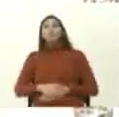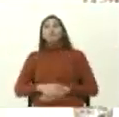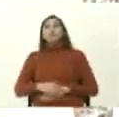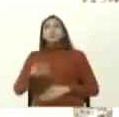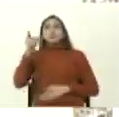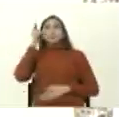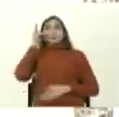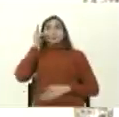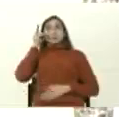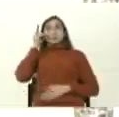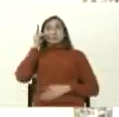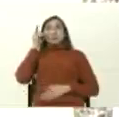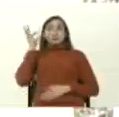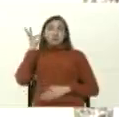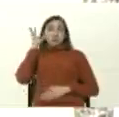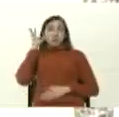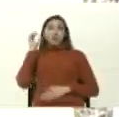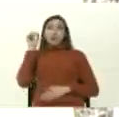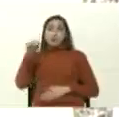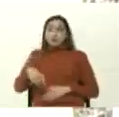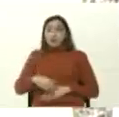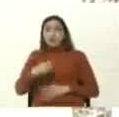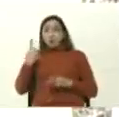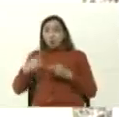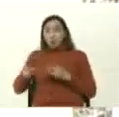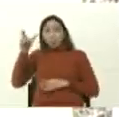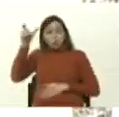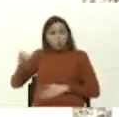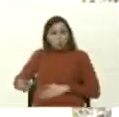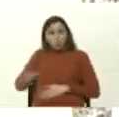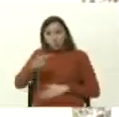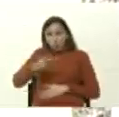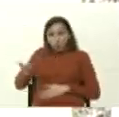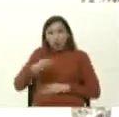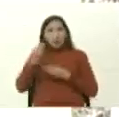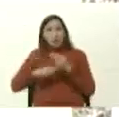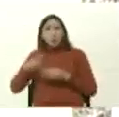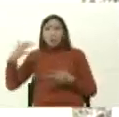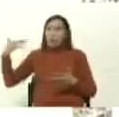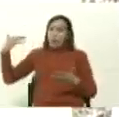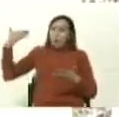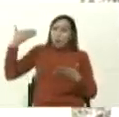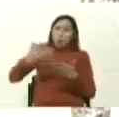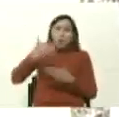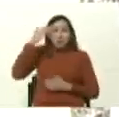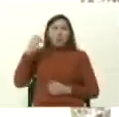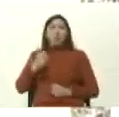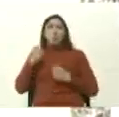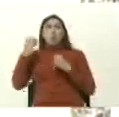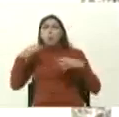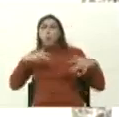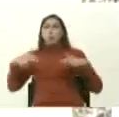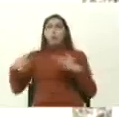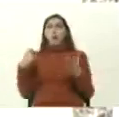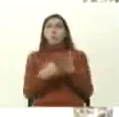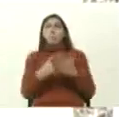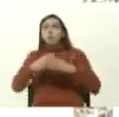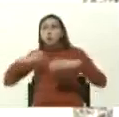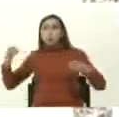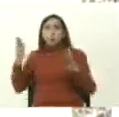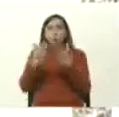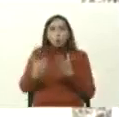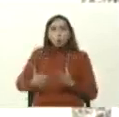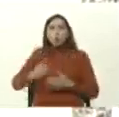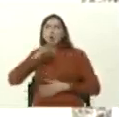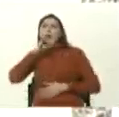vicepresidenta a vicepresidenta de la FEBEN en este caso, bueno, fueron muchas generaciones que lucharon por el pasaje estudiantil, que dieron su